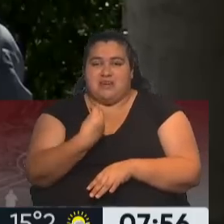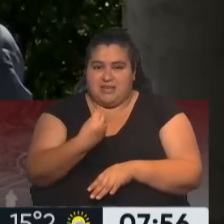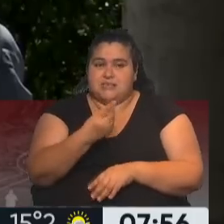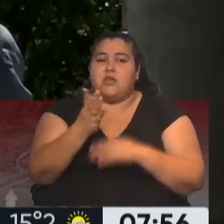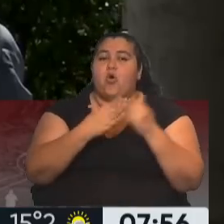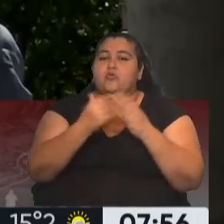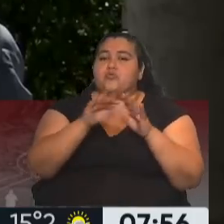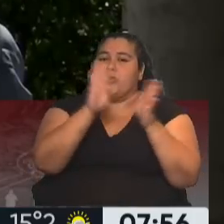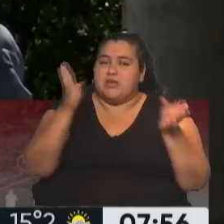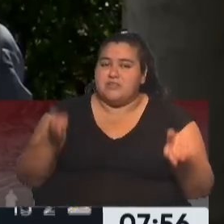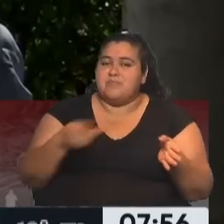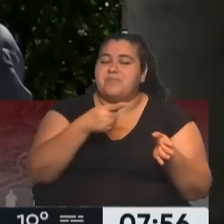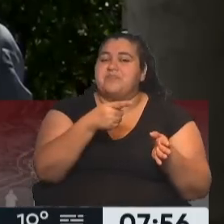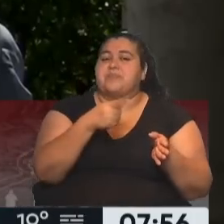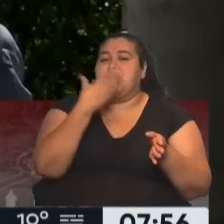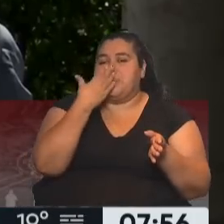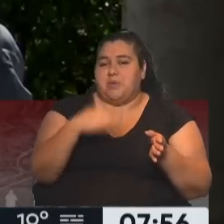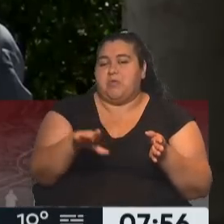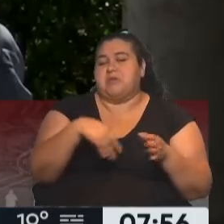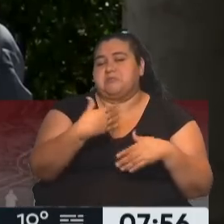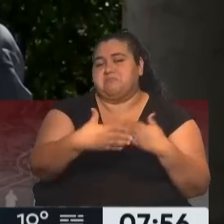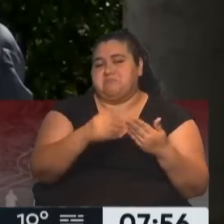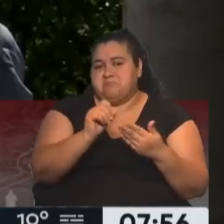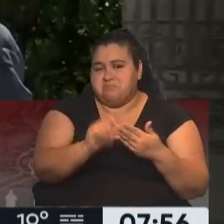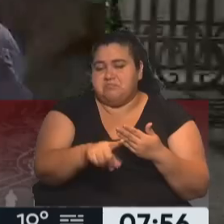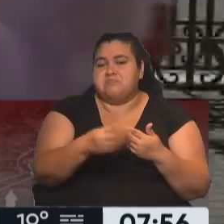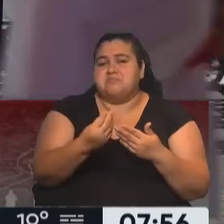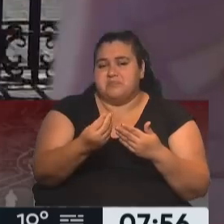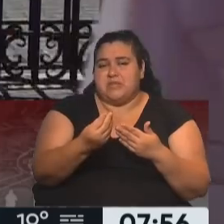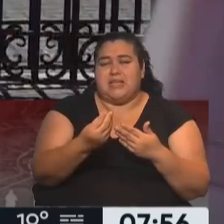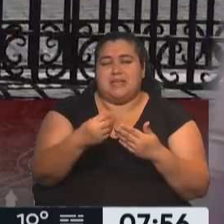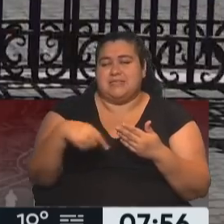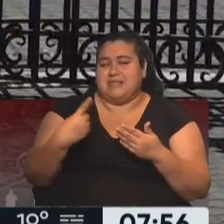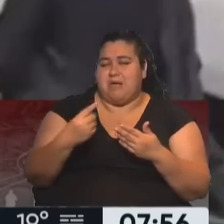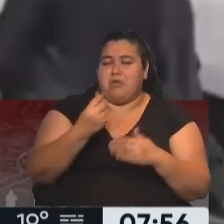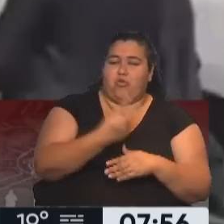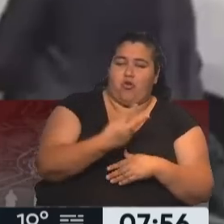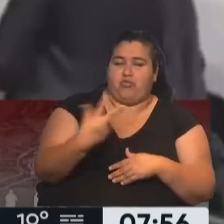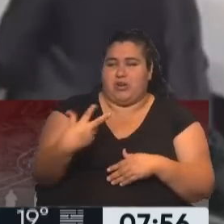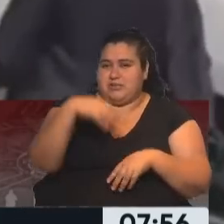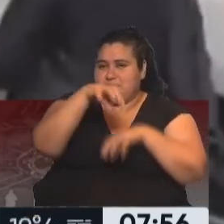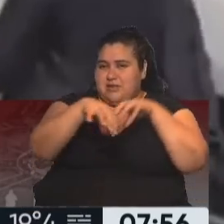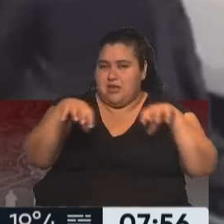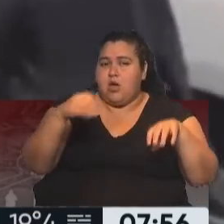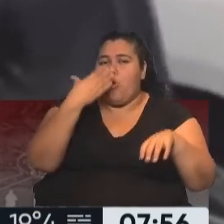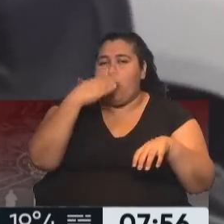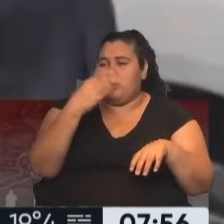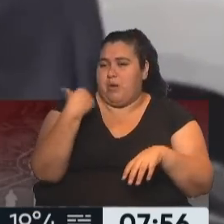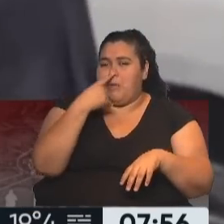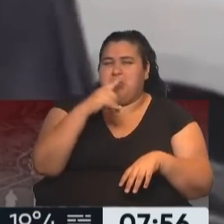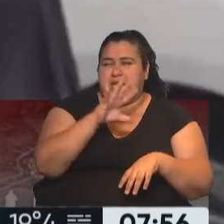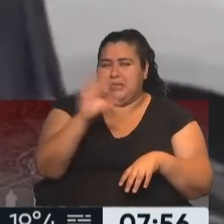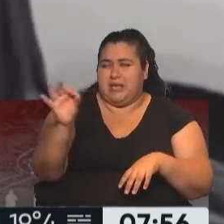una basílica que luego le construyeron, digamos así, 2 o 3. La última fue en el 1500